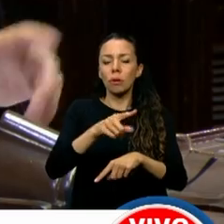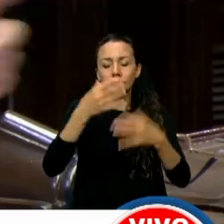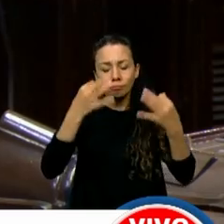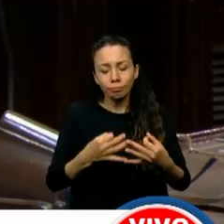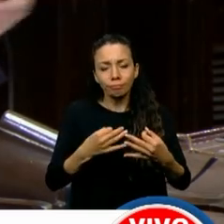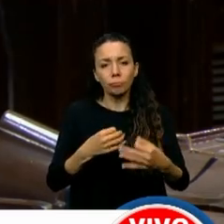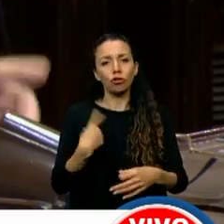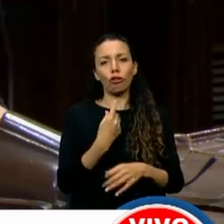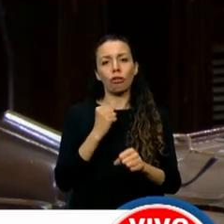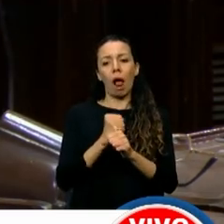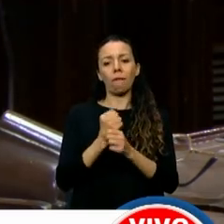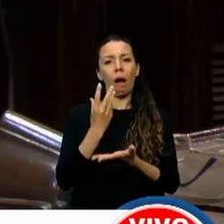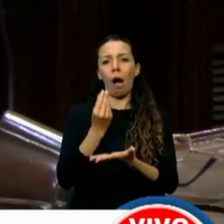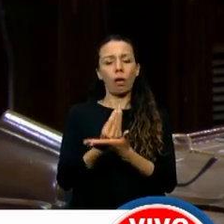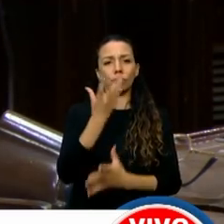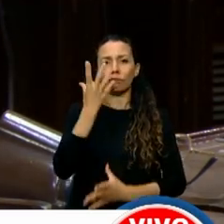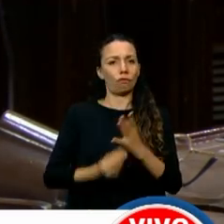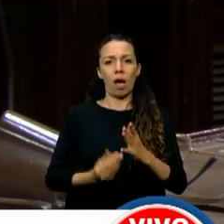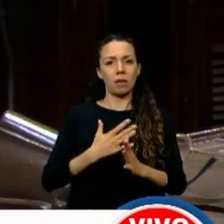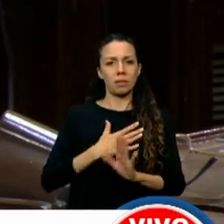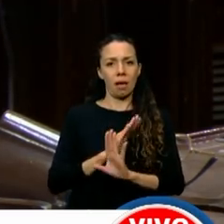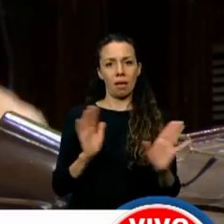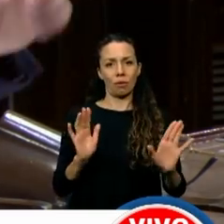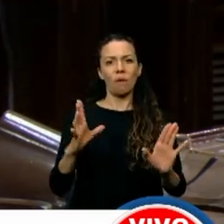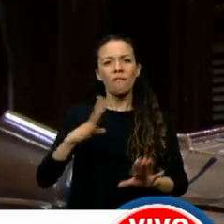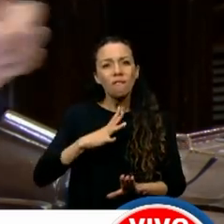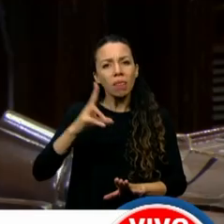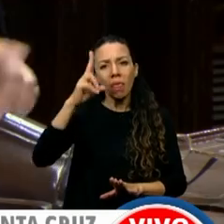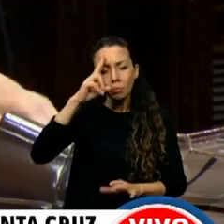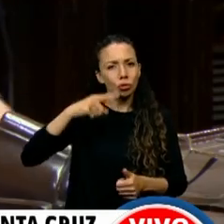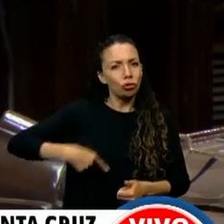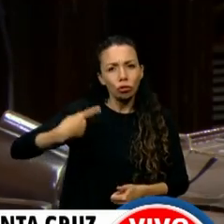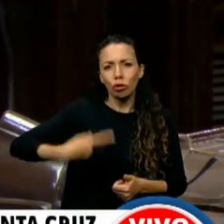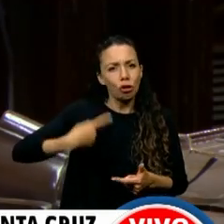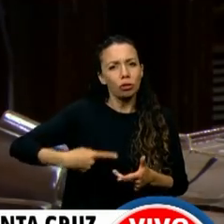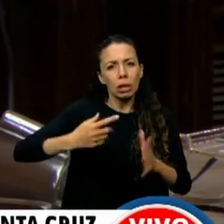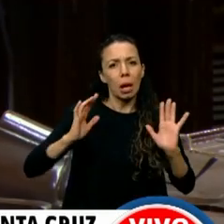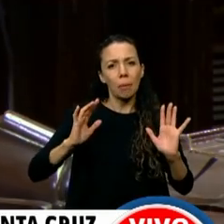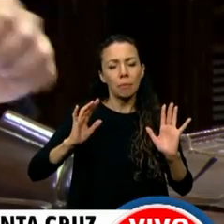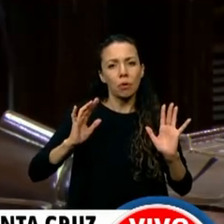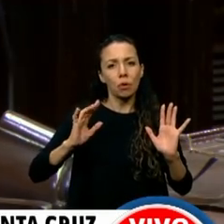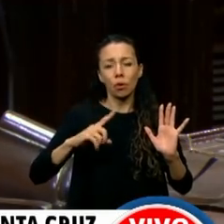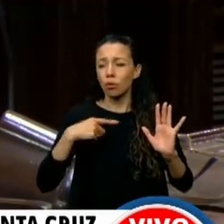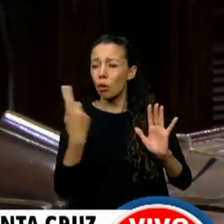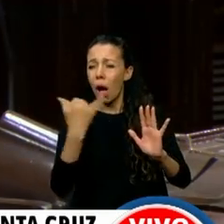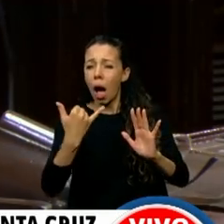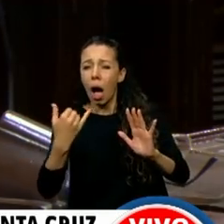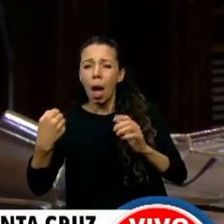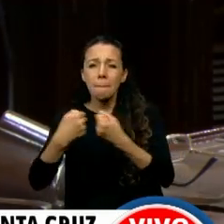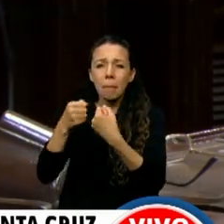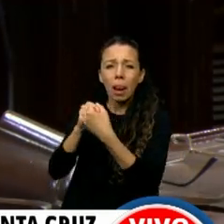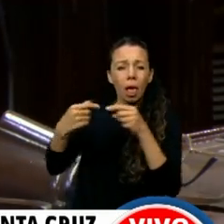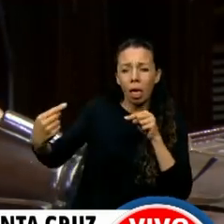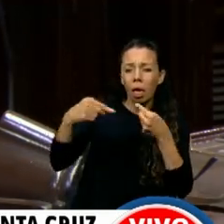la falta de respeto es una constante y mientras que nosotros nos peleamos acá hay gente que afuera de este